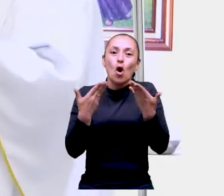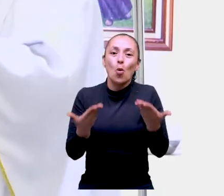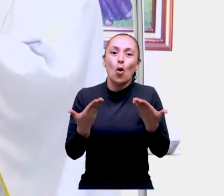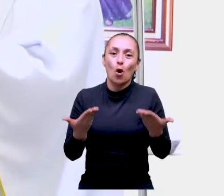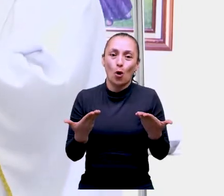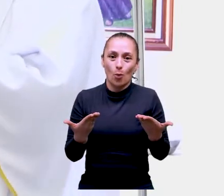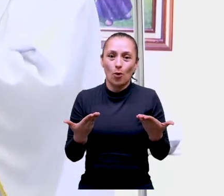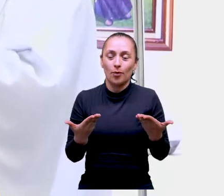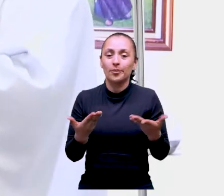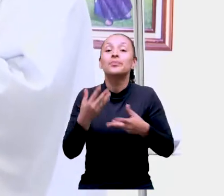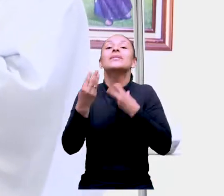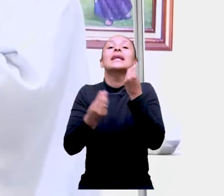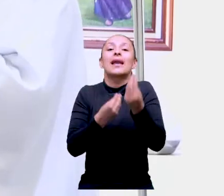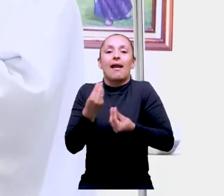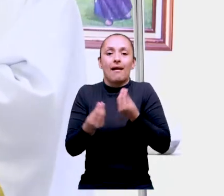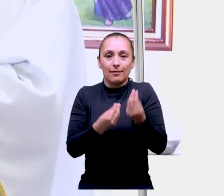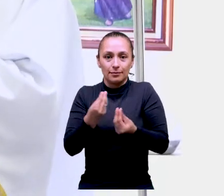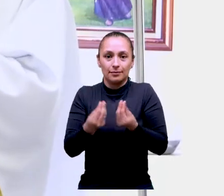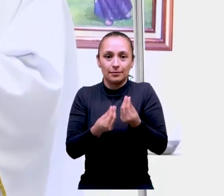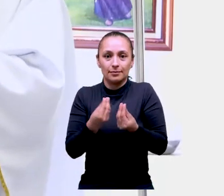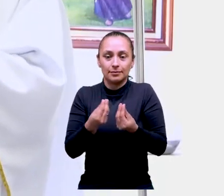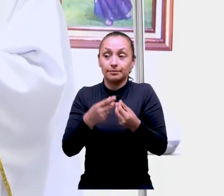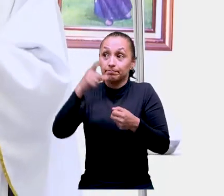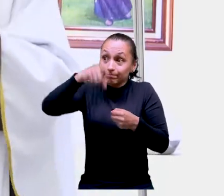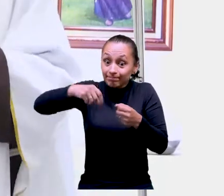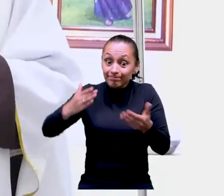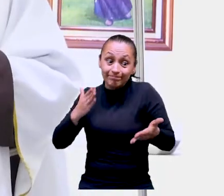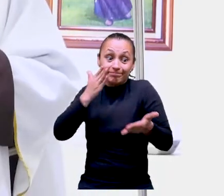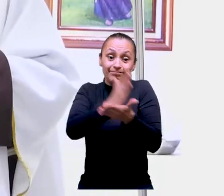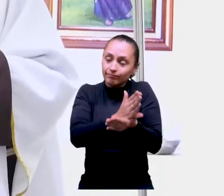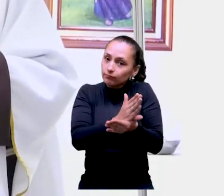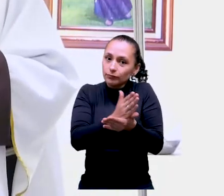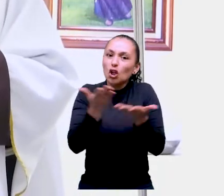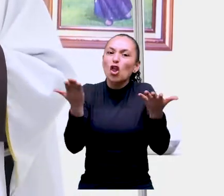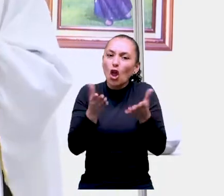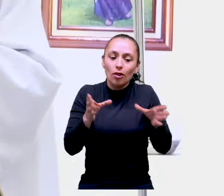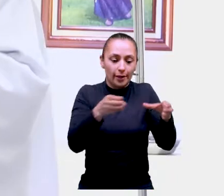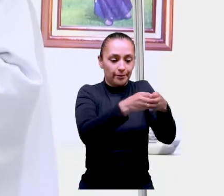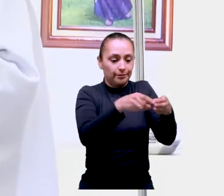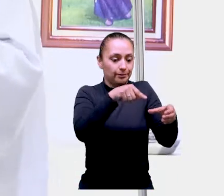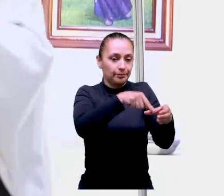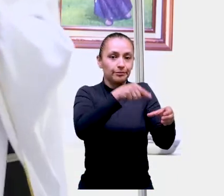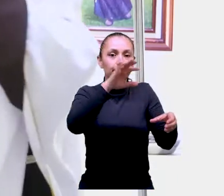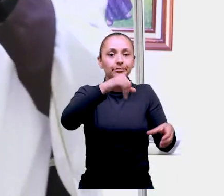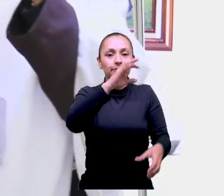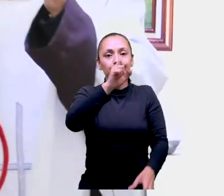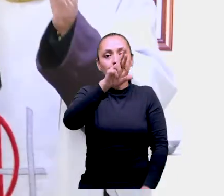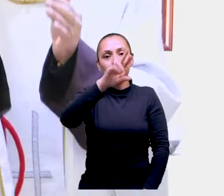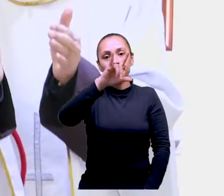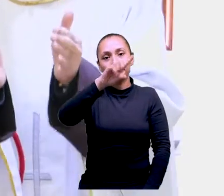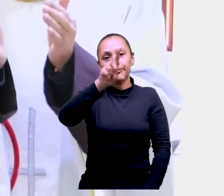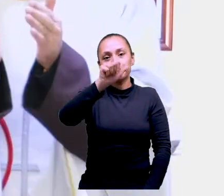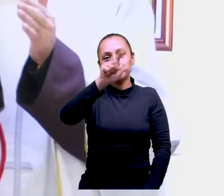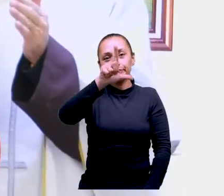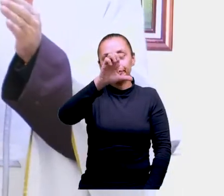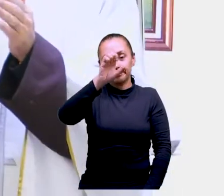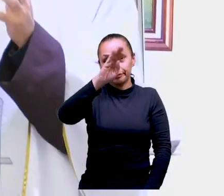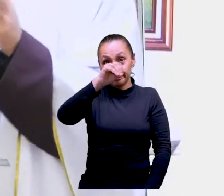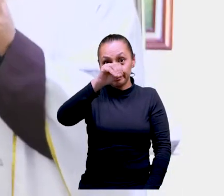entran en este conflicto y qué hacen ellos tenemos que ir a jerusalén